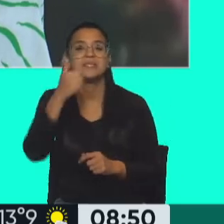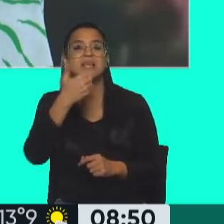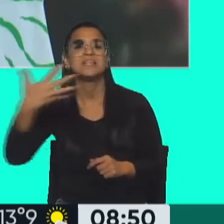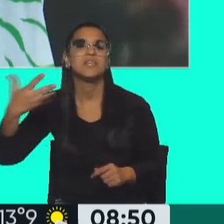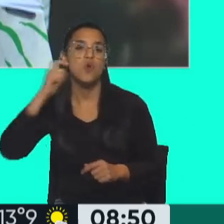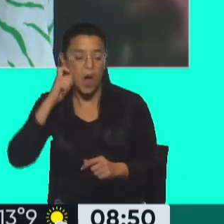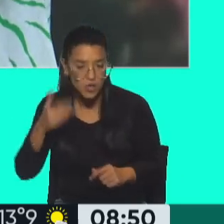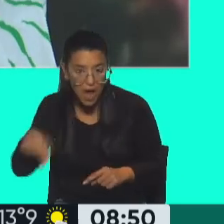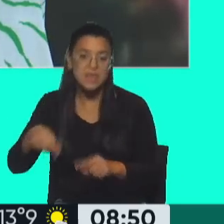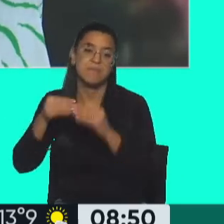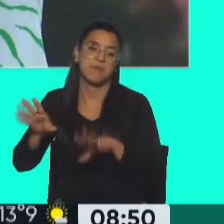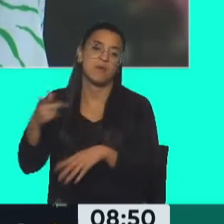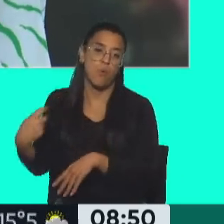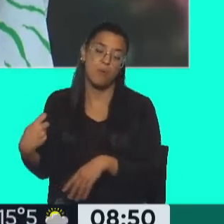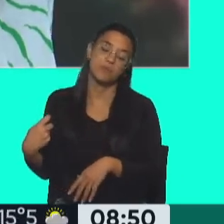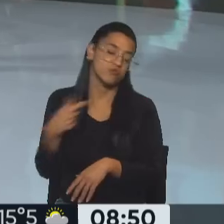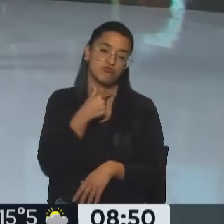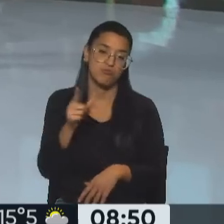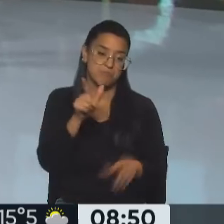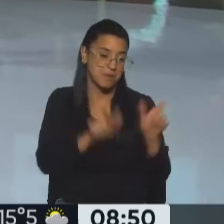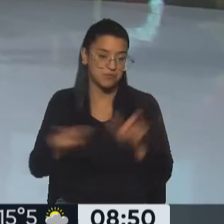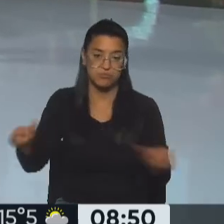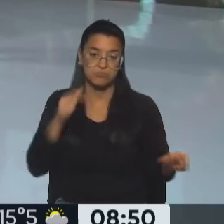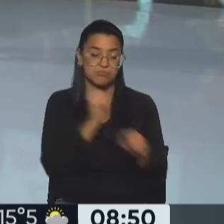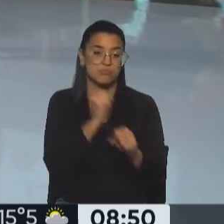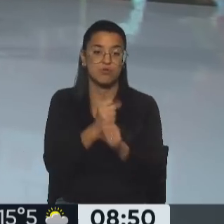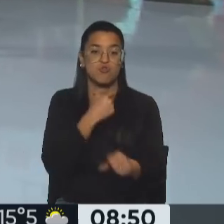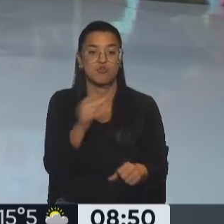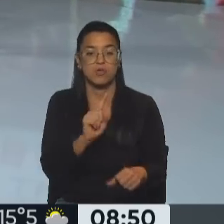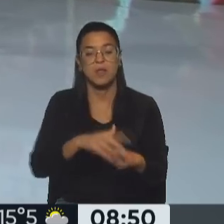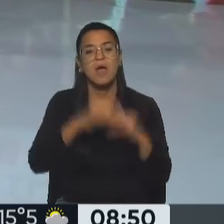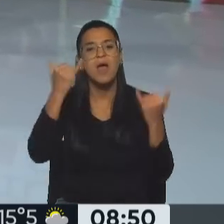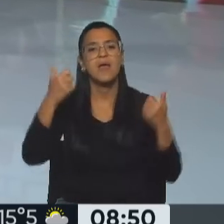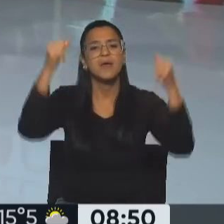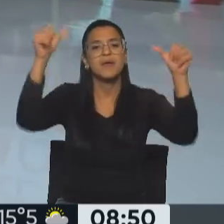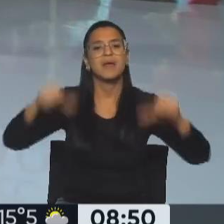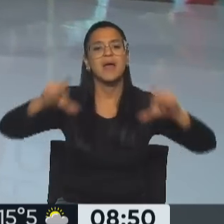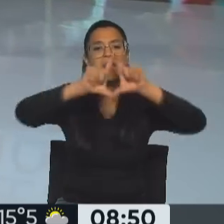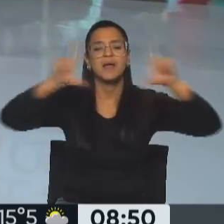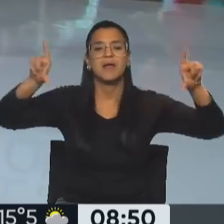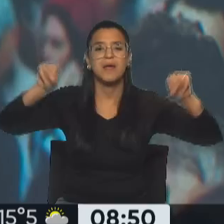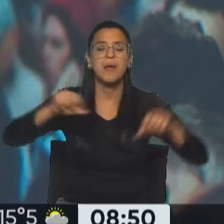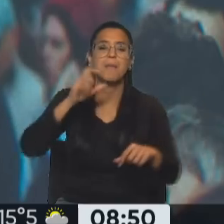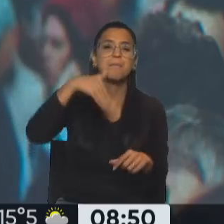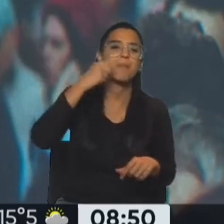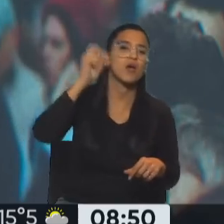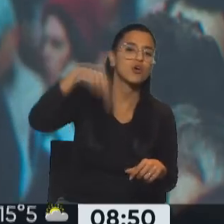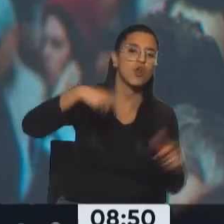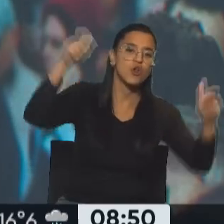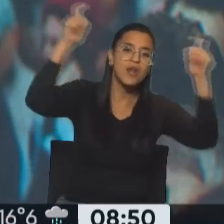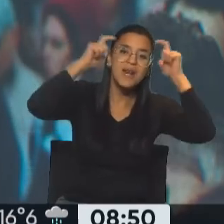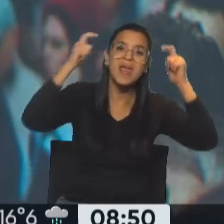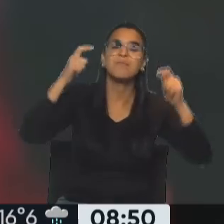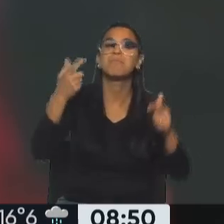precisamente, y por esto se oponen, por supuesto, los trabajadores franceses. Aparecía uno de los carteles ahí que decía Macron, pequeño rey, pero sin corona,